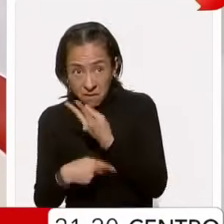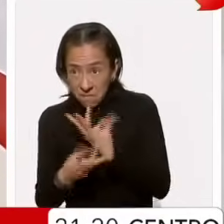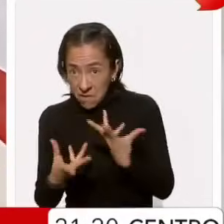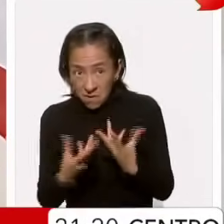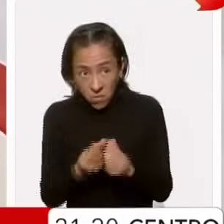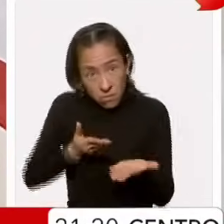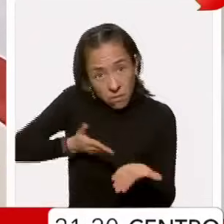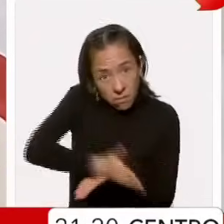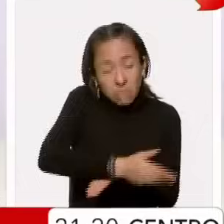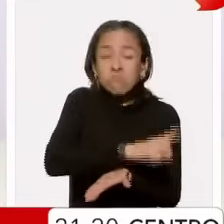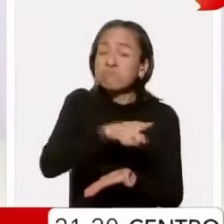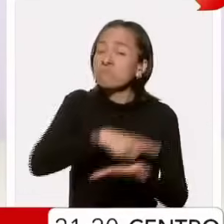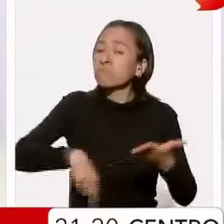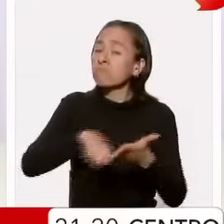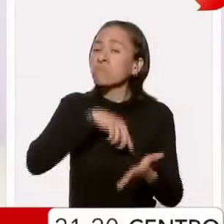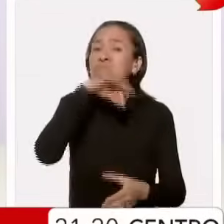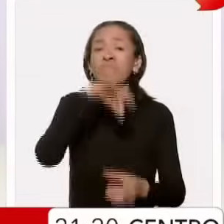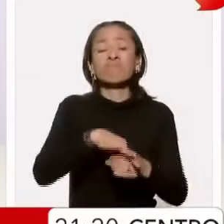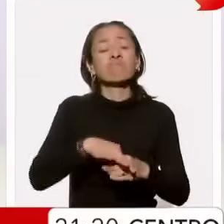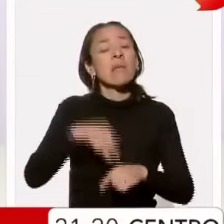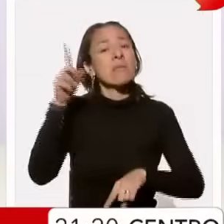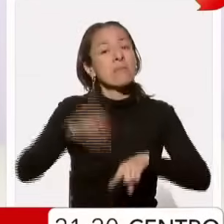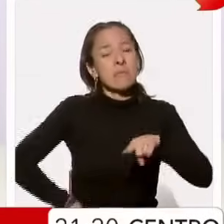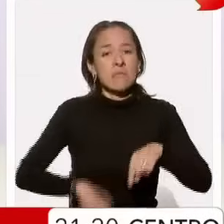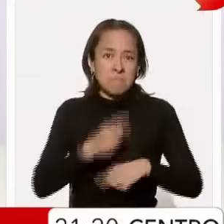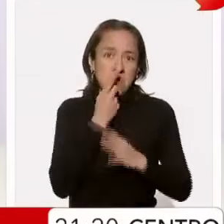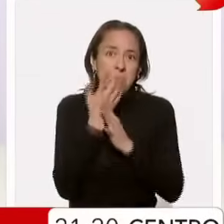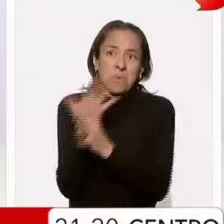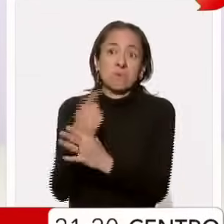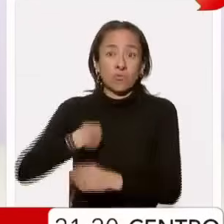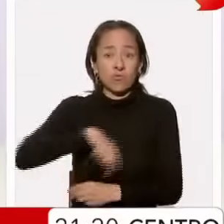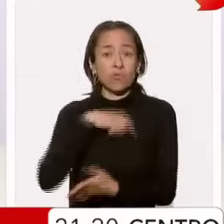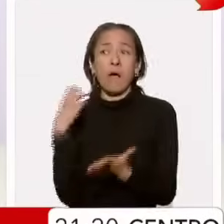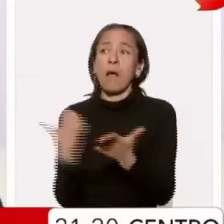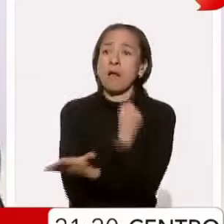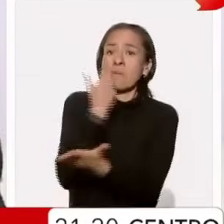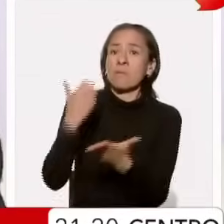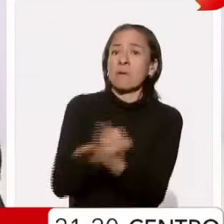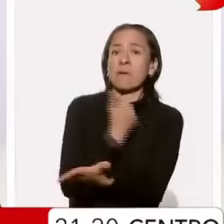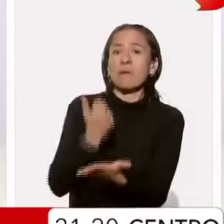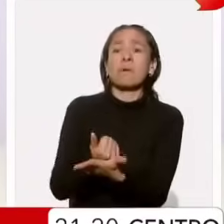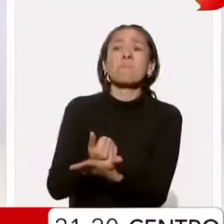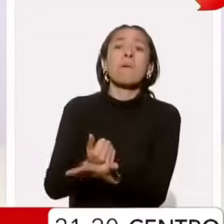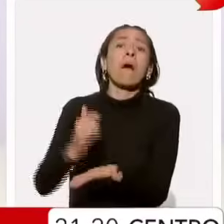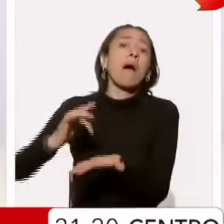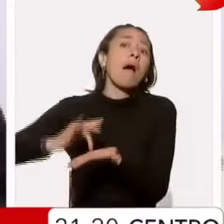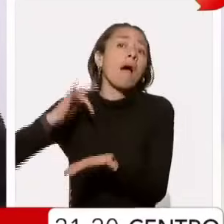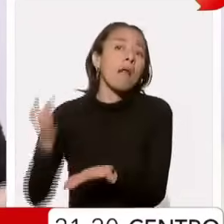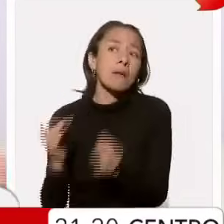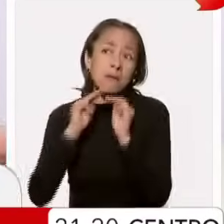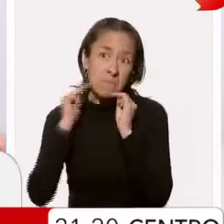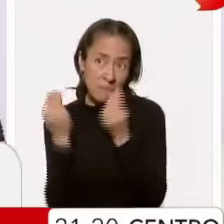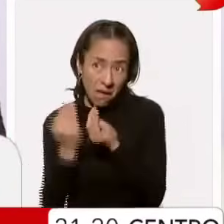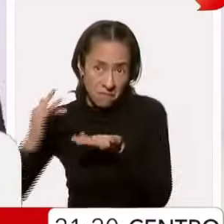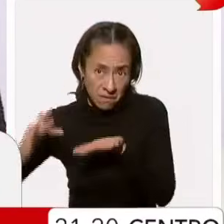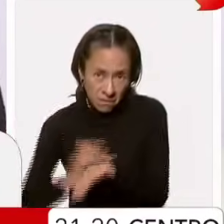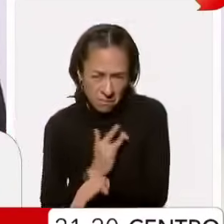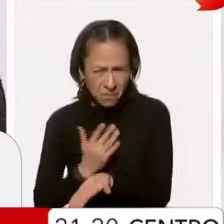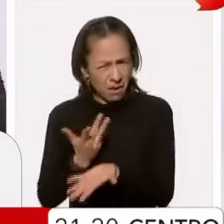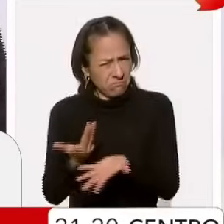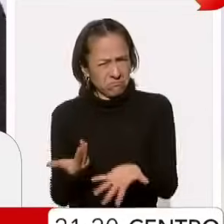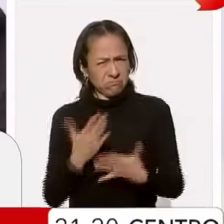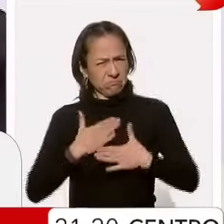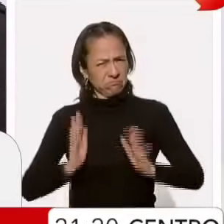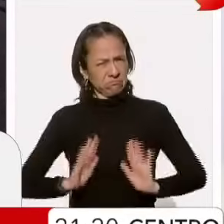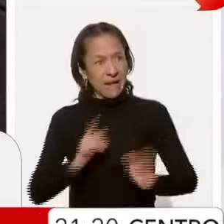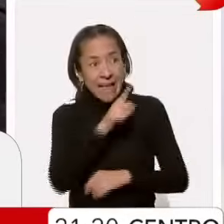ellos han dicho que hemos ganado elecciones financiadas, apoyadas por el narco, ¿no? Lo han planteado insistentemente, y los que tienen vínculos con el narco son